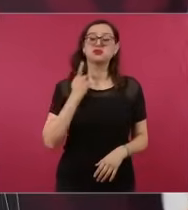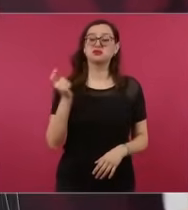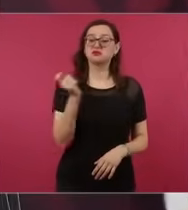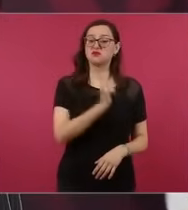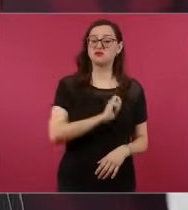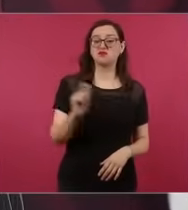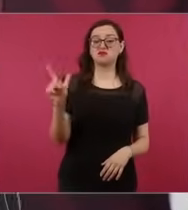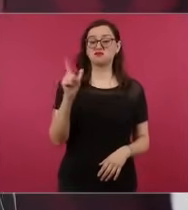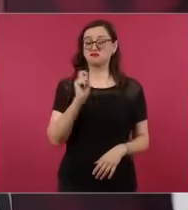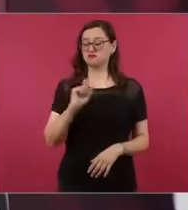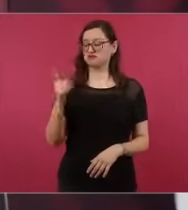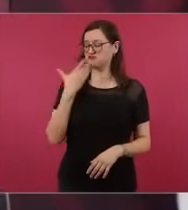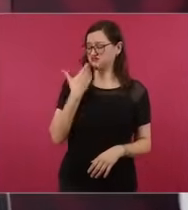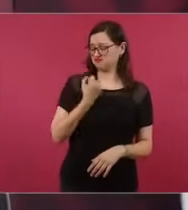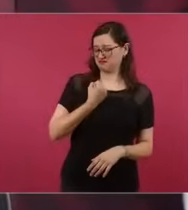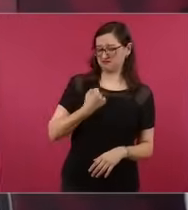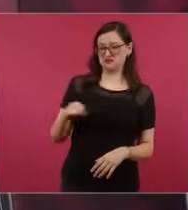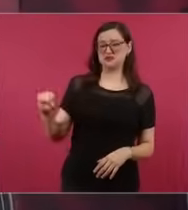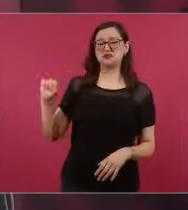famosos,